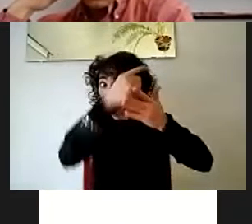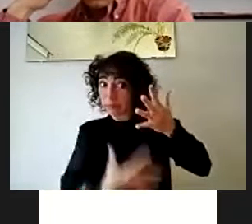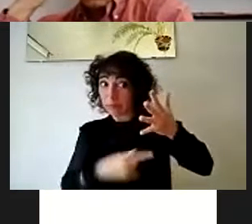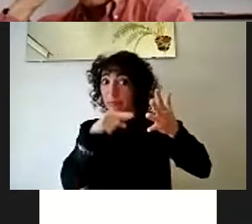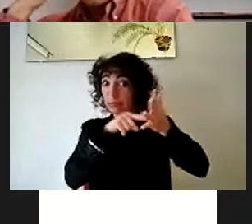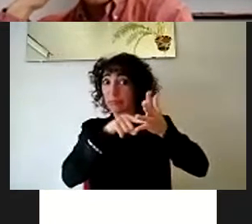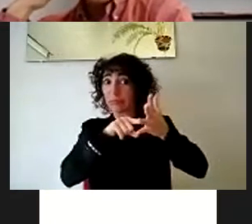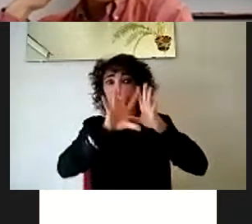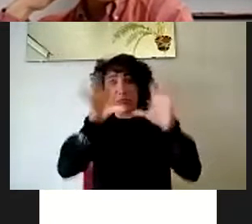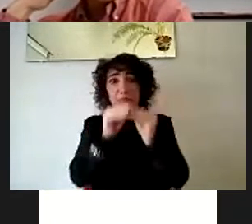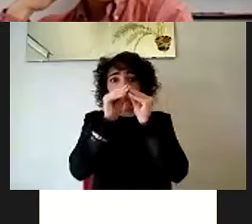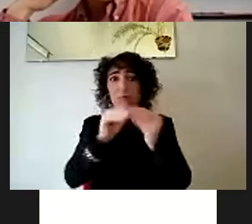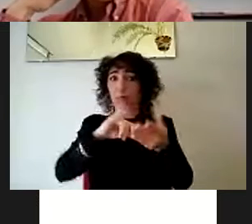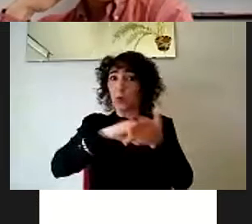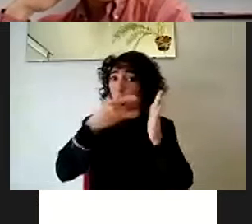ya están finalizados